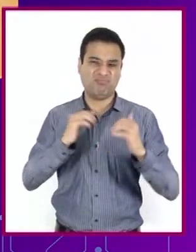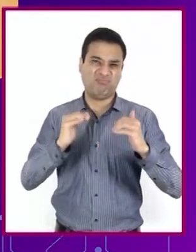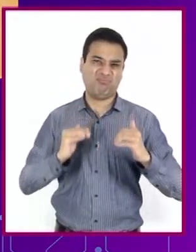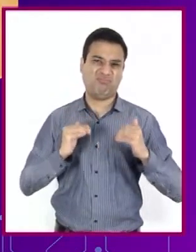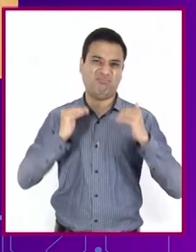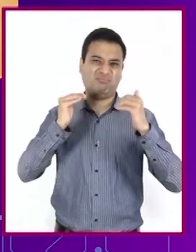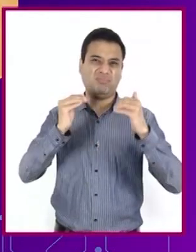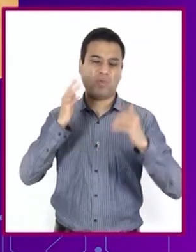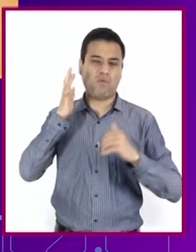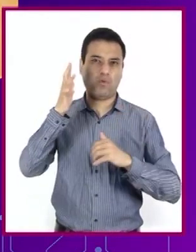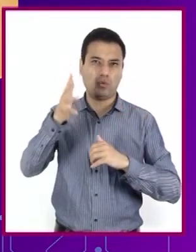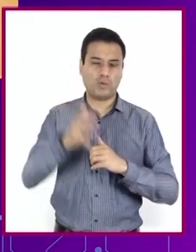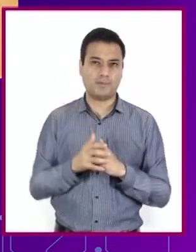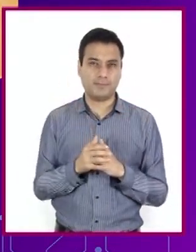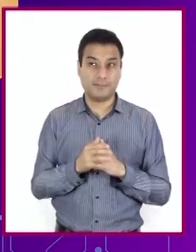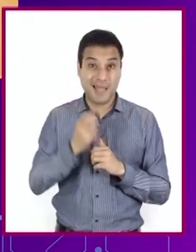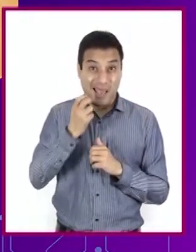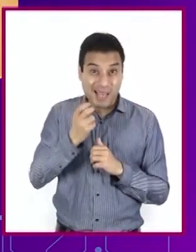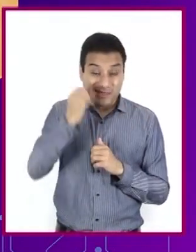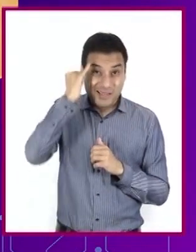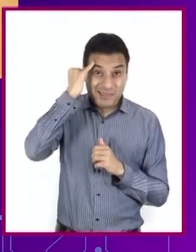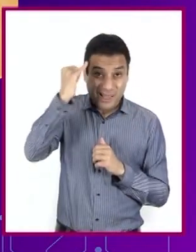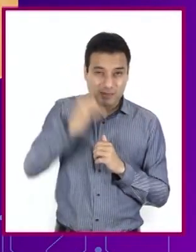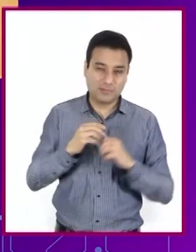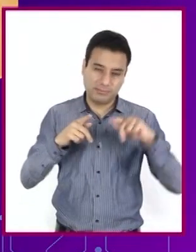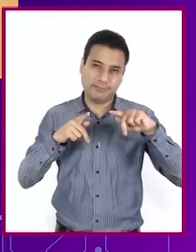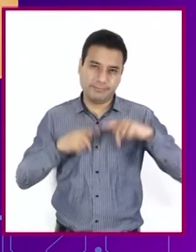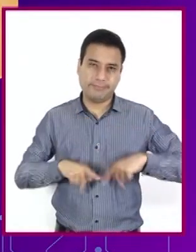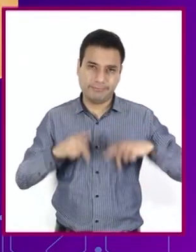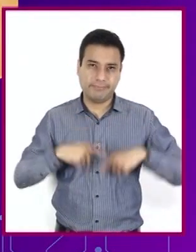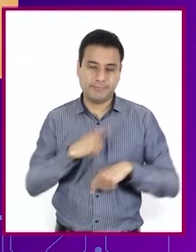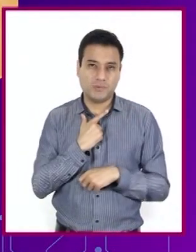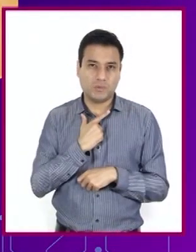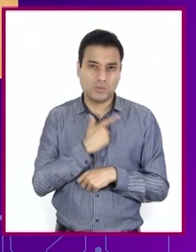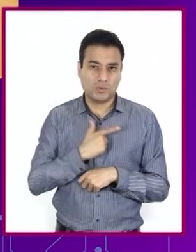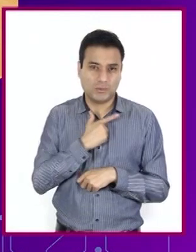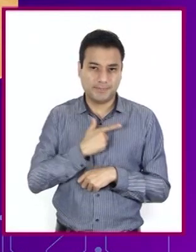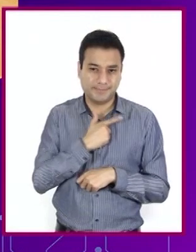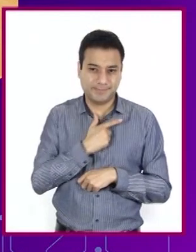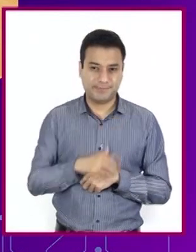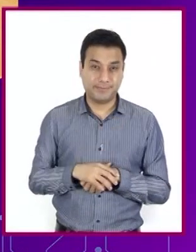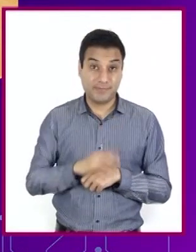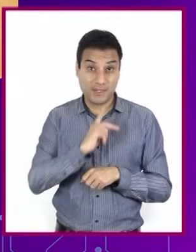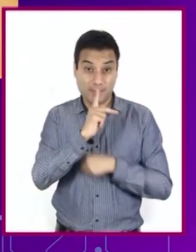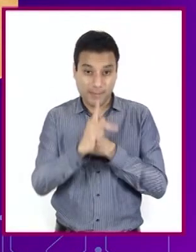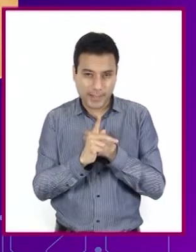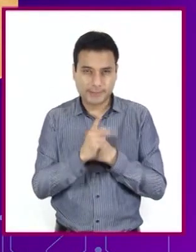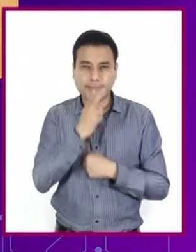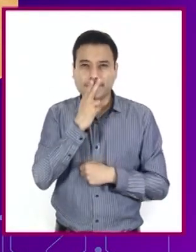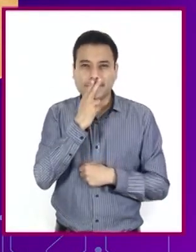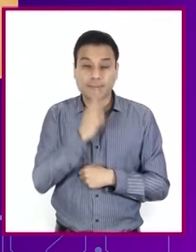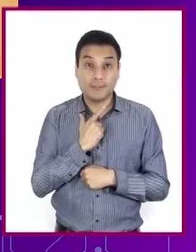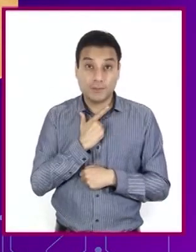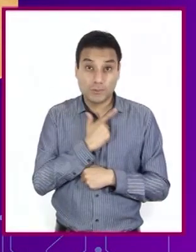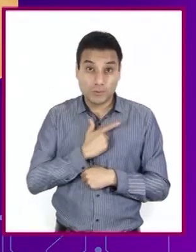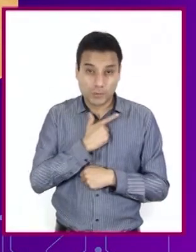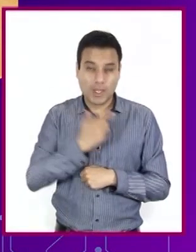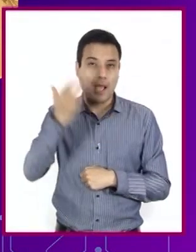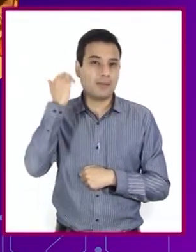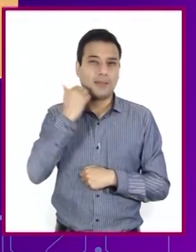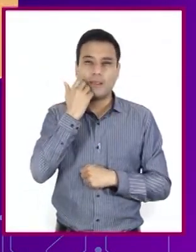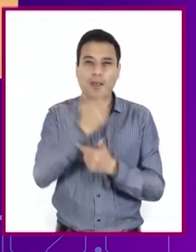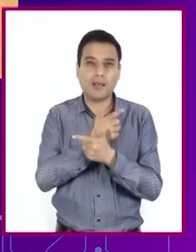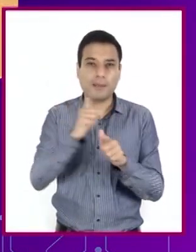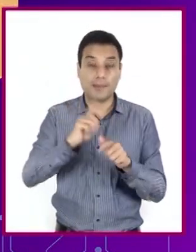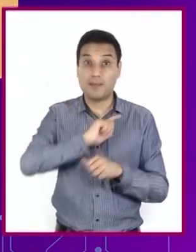futura». Estas ideas fueron muy populares. Así, el nacionalismo, que comenzó como una fuerza liberadora, se